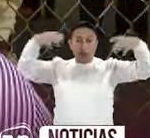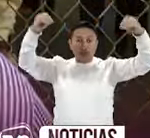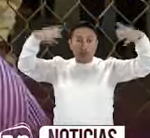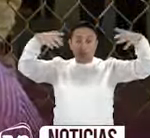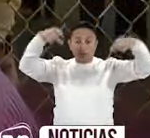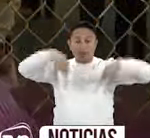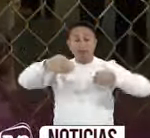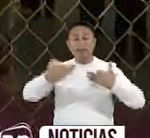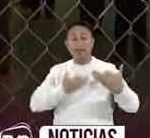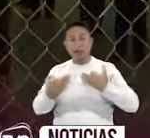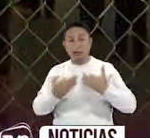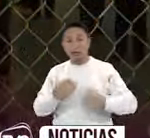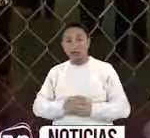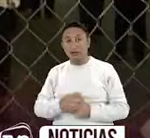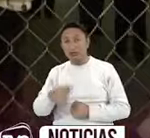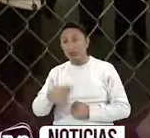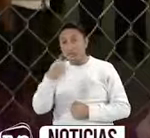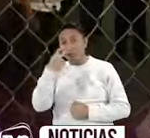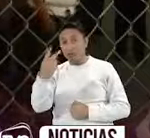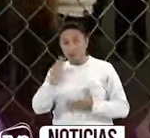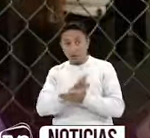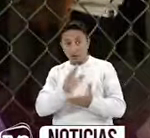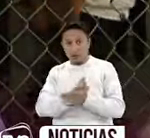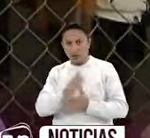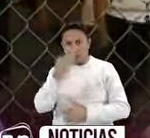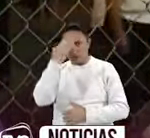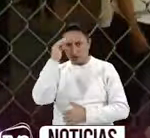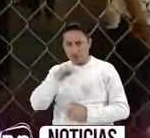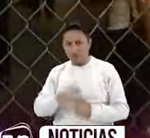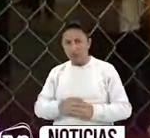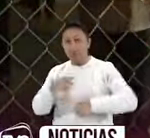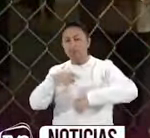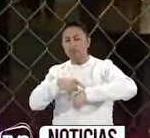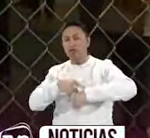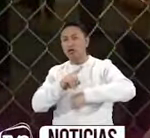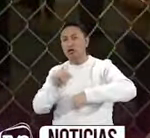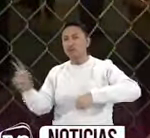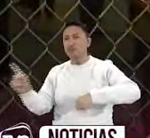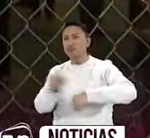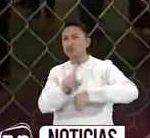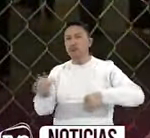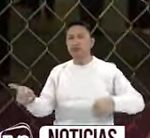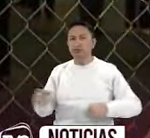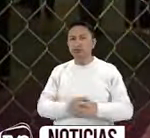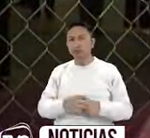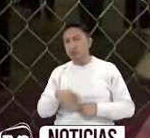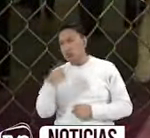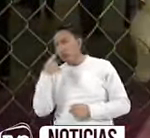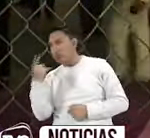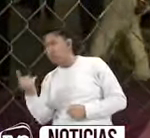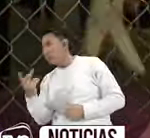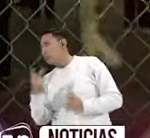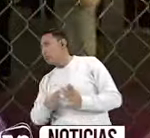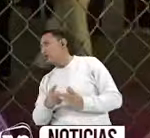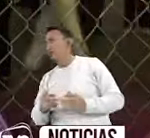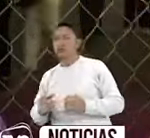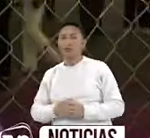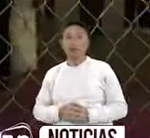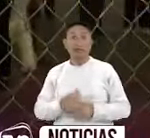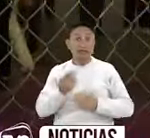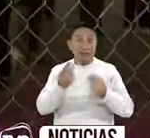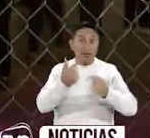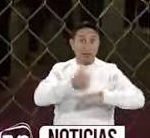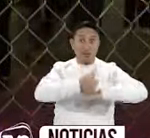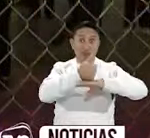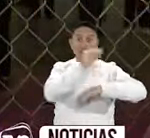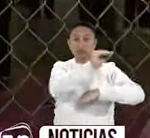al frente de la institución educativa, sepa a qué hora entran y salen los estudiantes y pueda estar pendiente de qué es lo que pasa y reportar a las autoridades si ve alguna